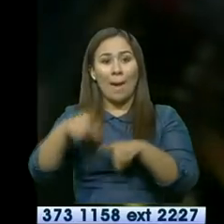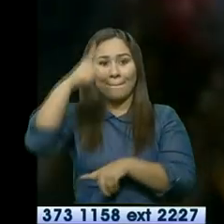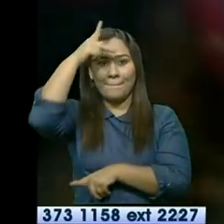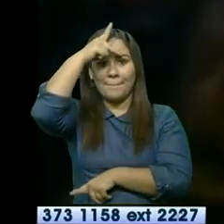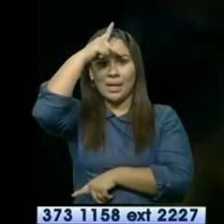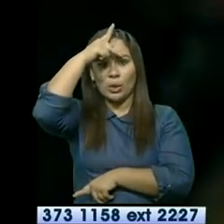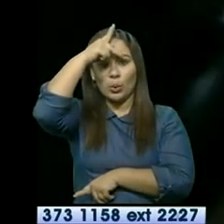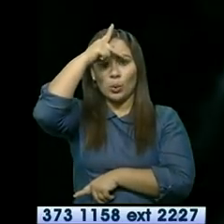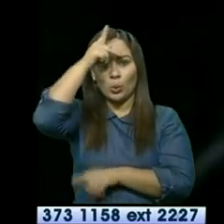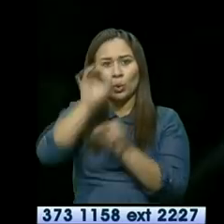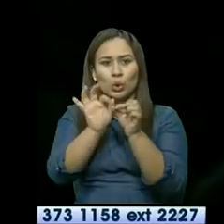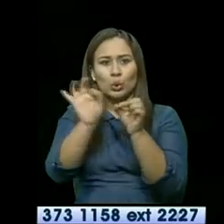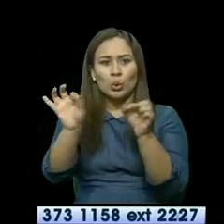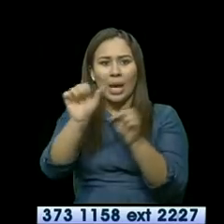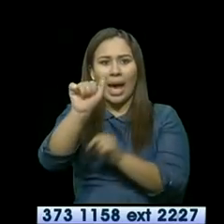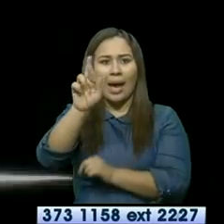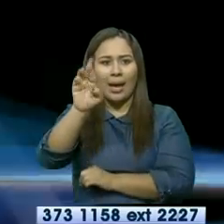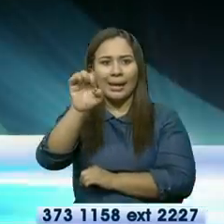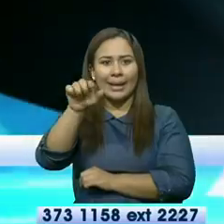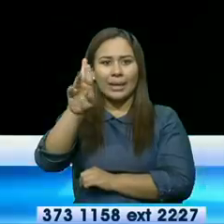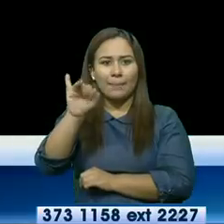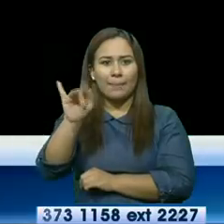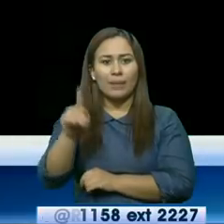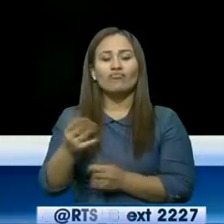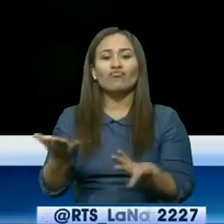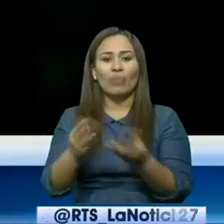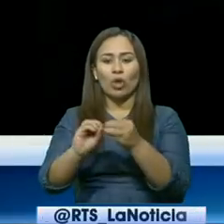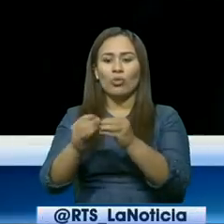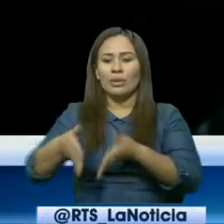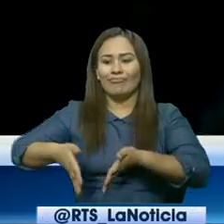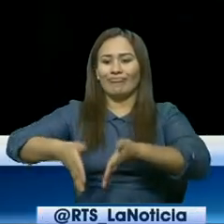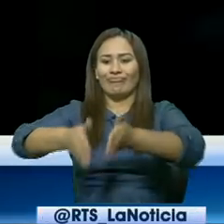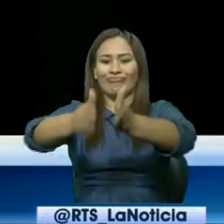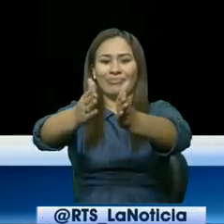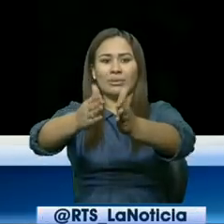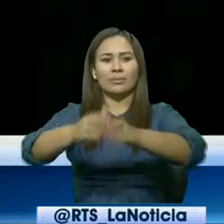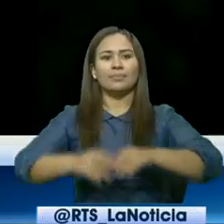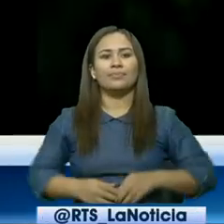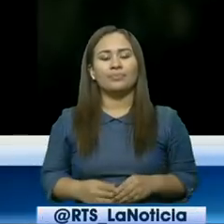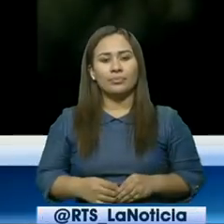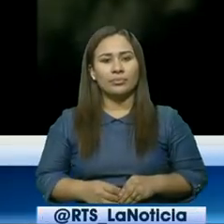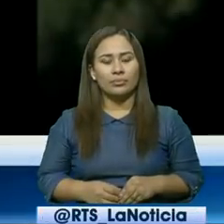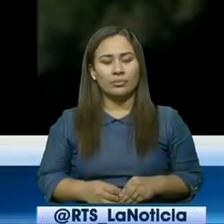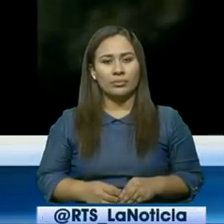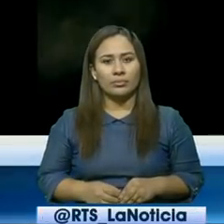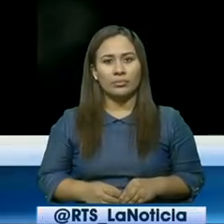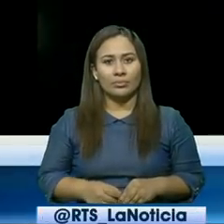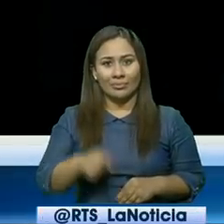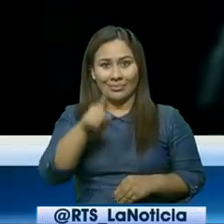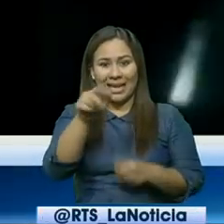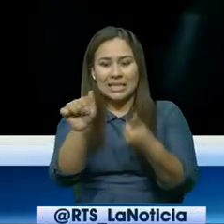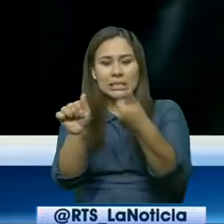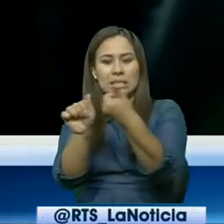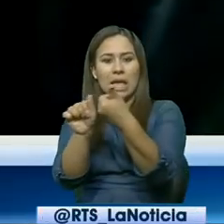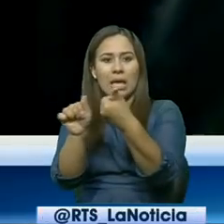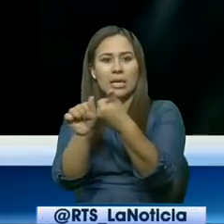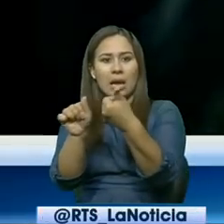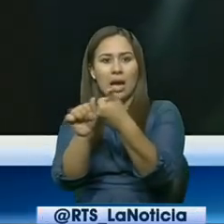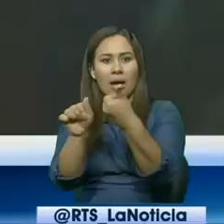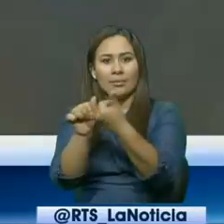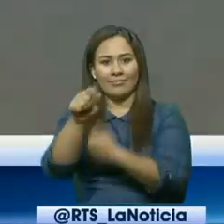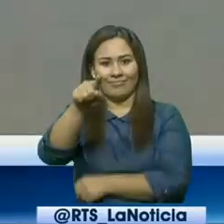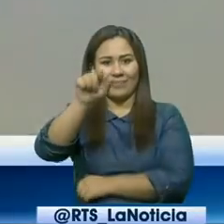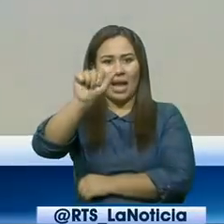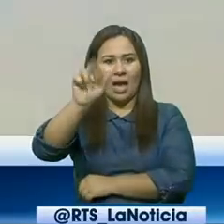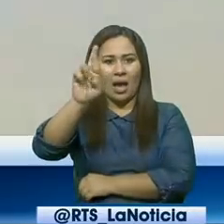experimentaron sus ocupantes cuando al llegar al kilómetro 780 de la carretera panamericana norte en las cercanías de la localidad arequipeña